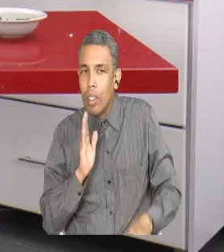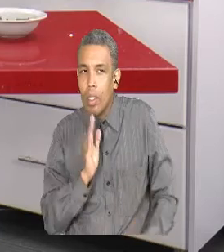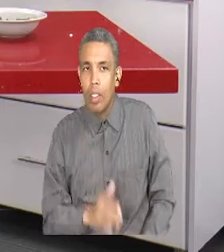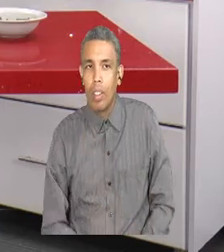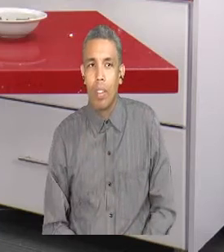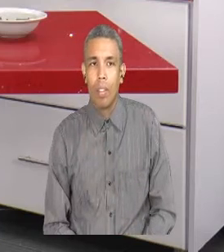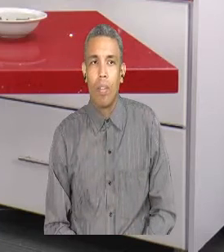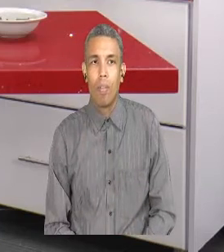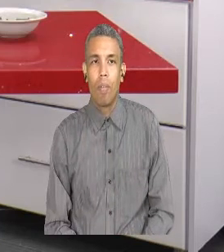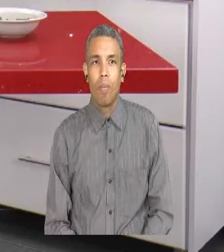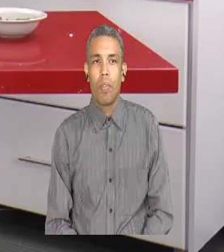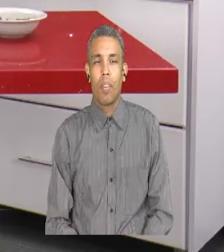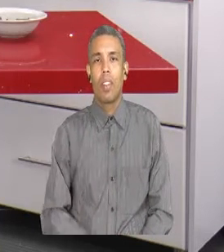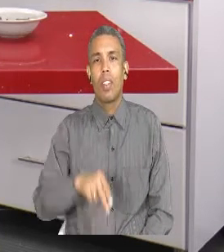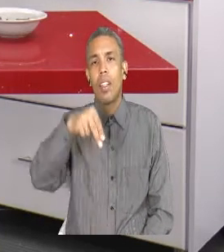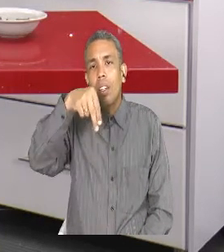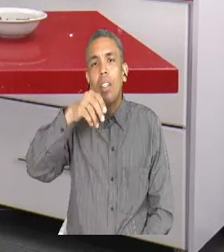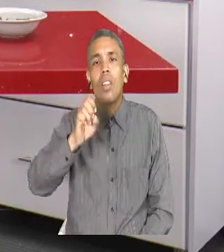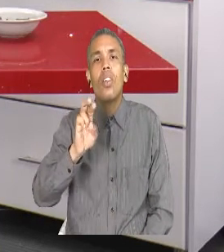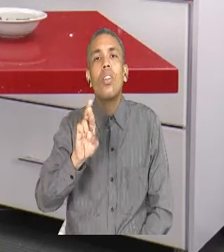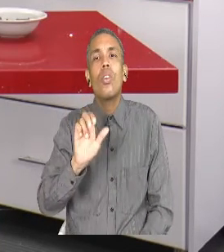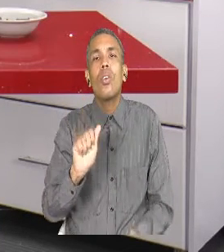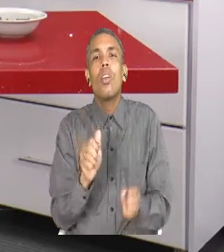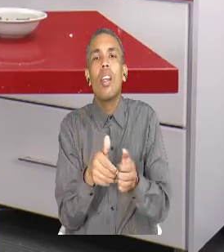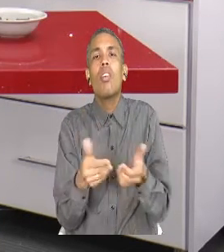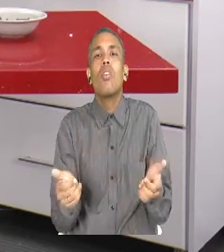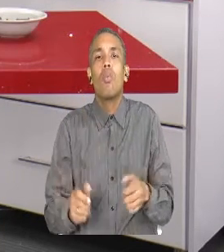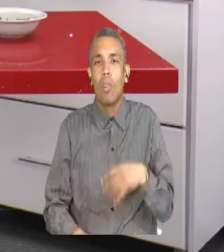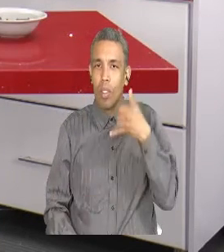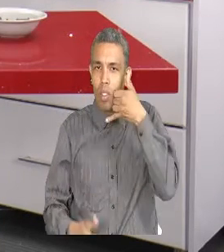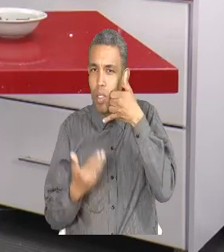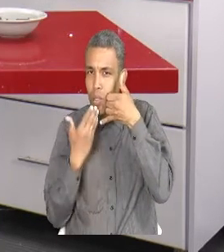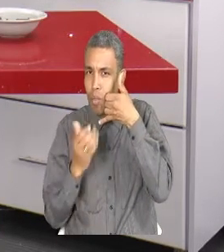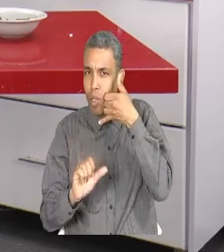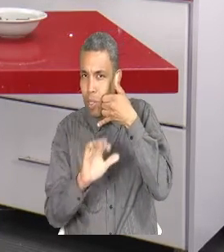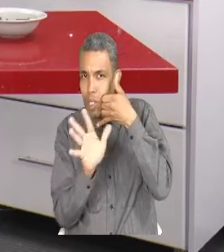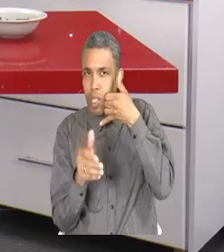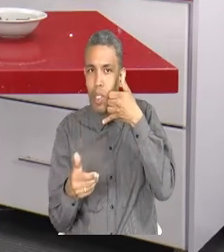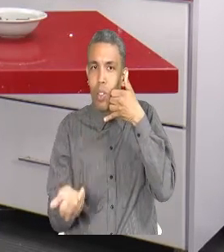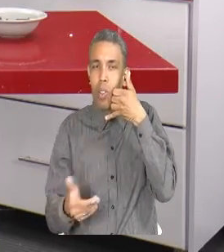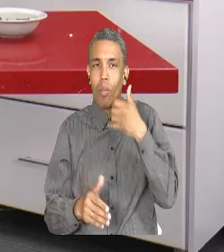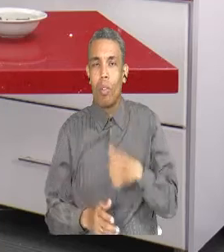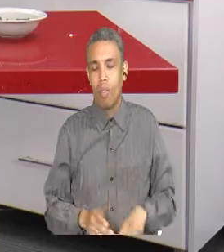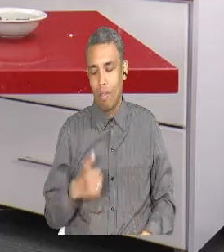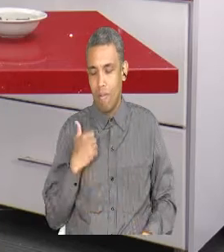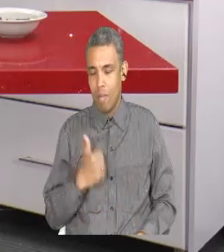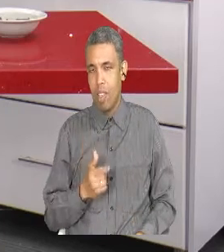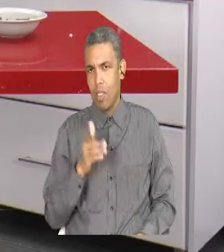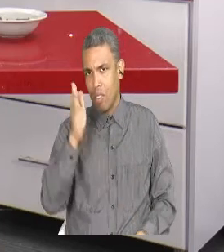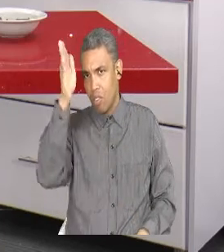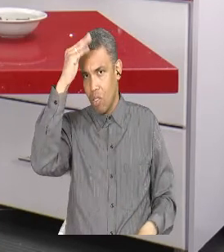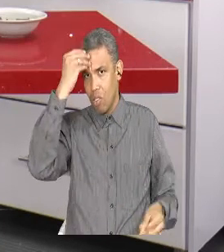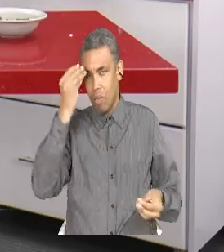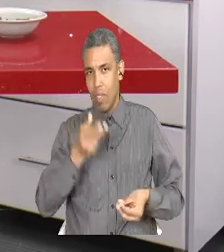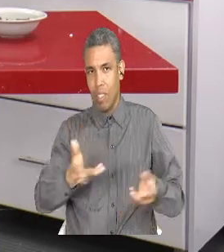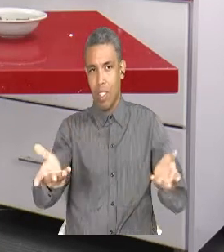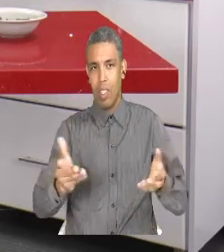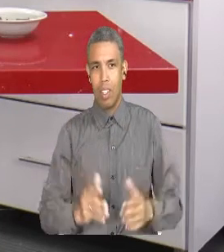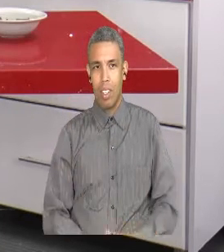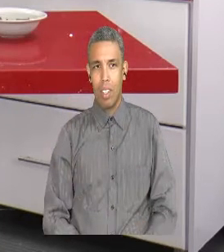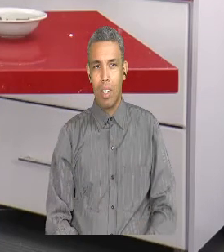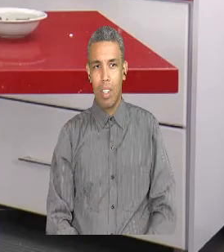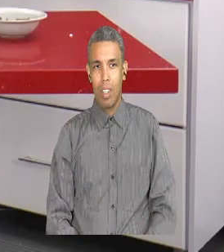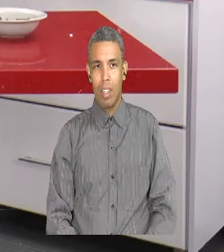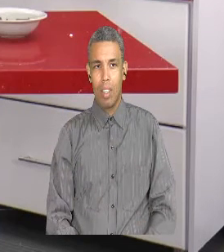Norita. Buenos días, Nora. Buenos días, ¿cómo amanecieron? Bien, bien, Nora, Dios te bendiga.